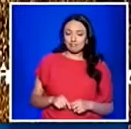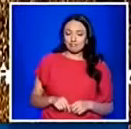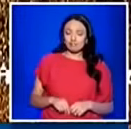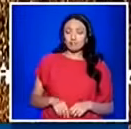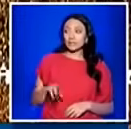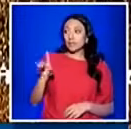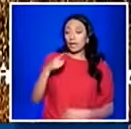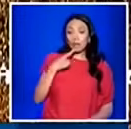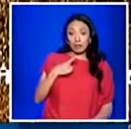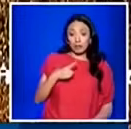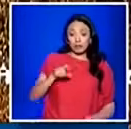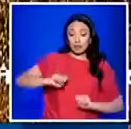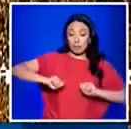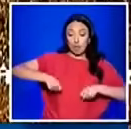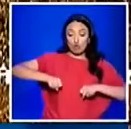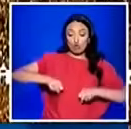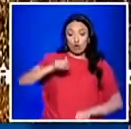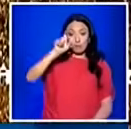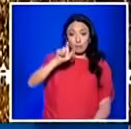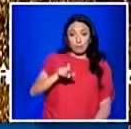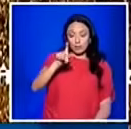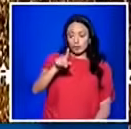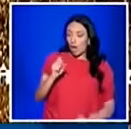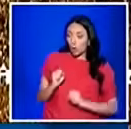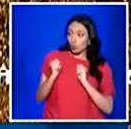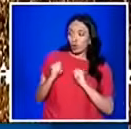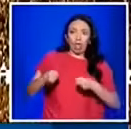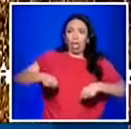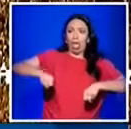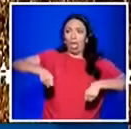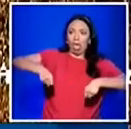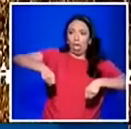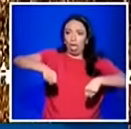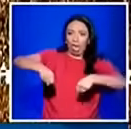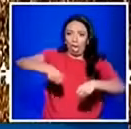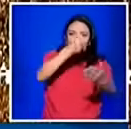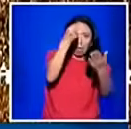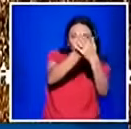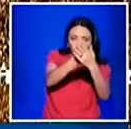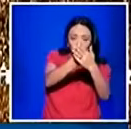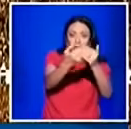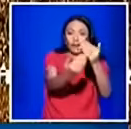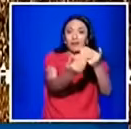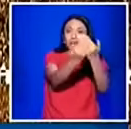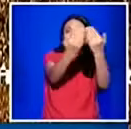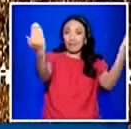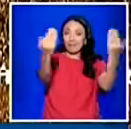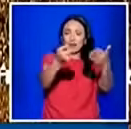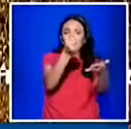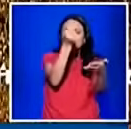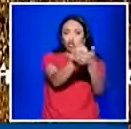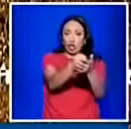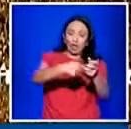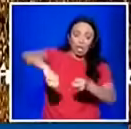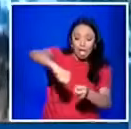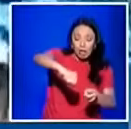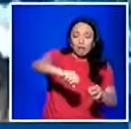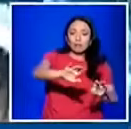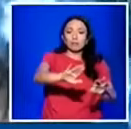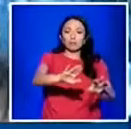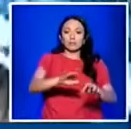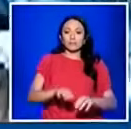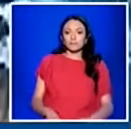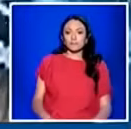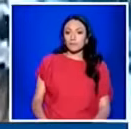El conductor de la motocicleta de la impresión pierde el control y se impacta contra un cerramiento.